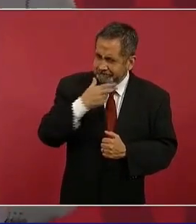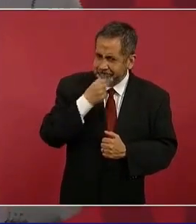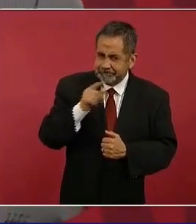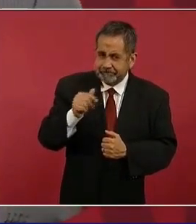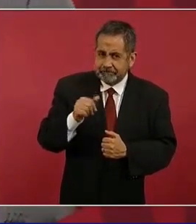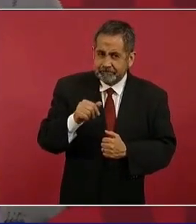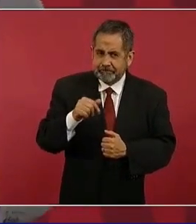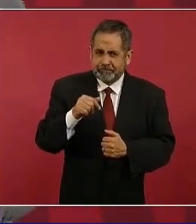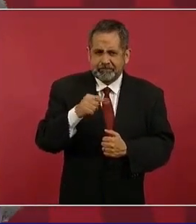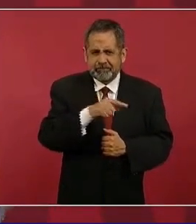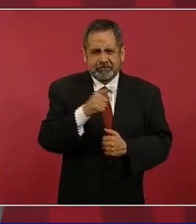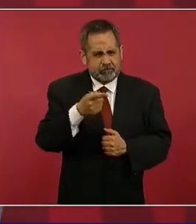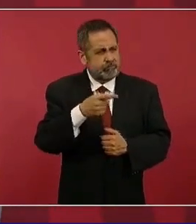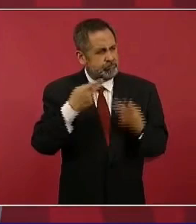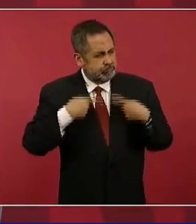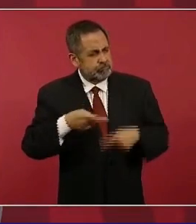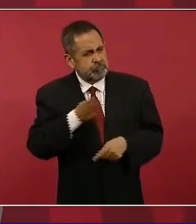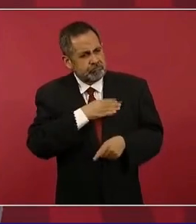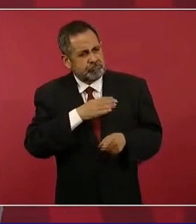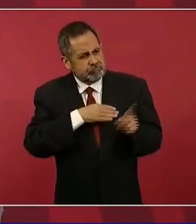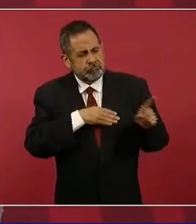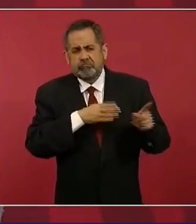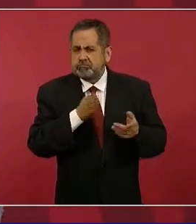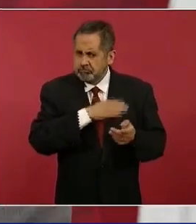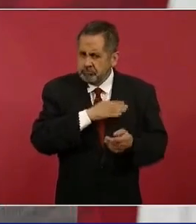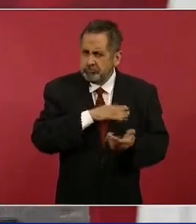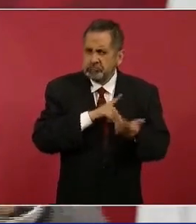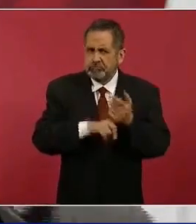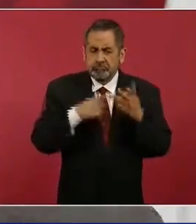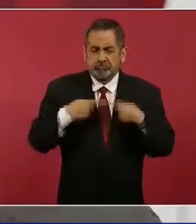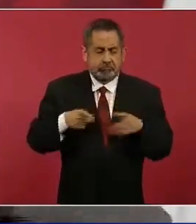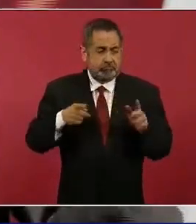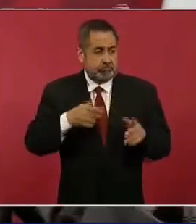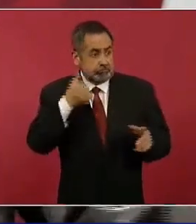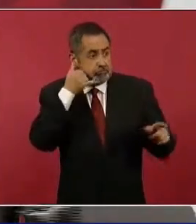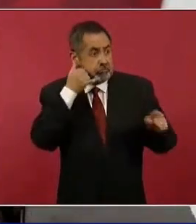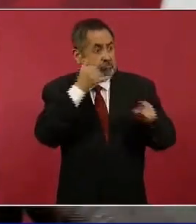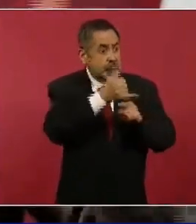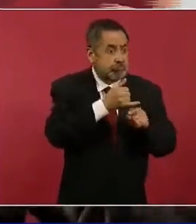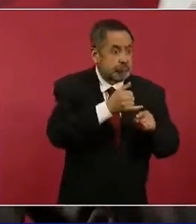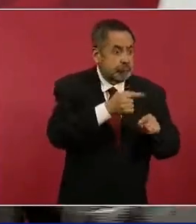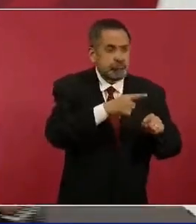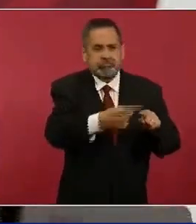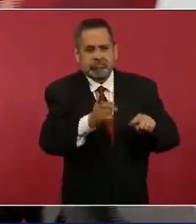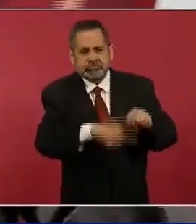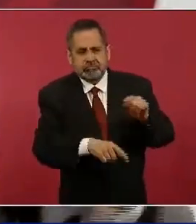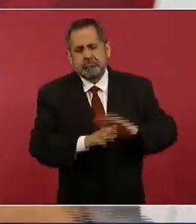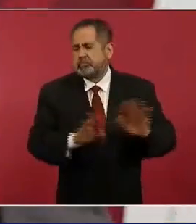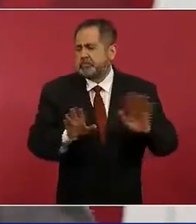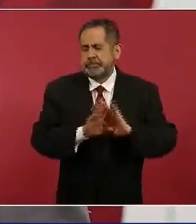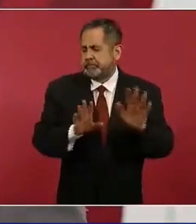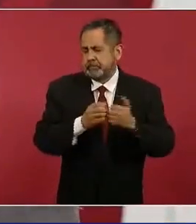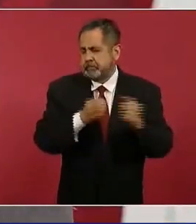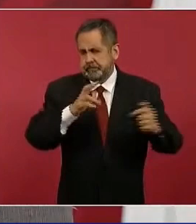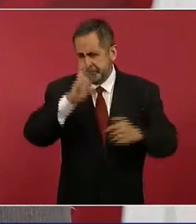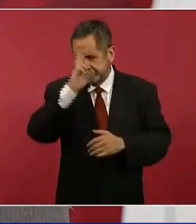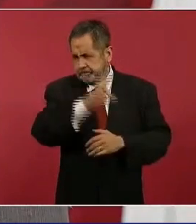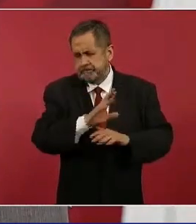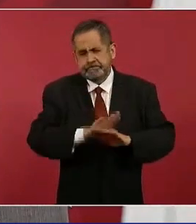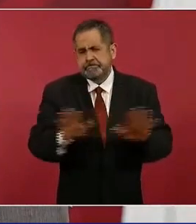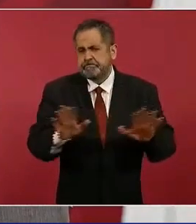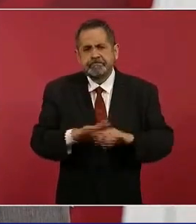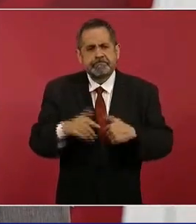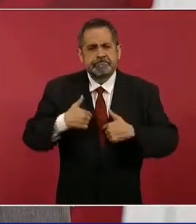sí, Ardit, que es una buena persona también. No, nosotros no tenemos nada que ver con eso.